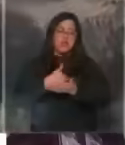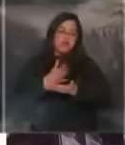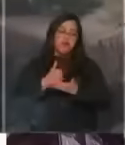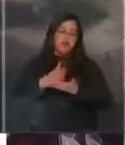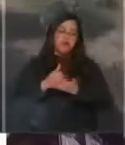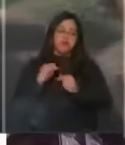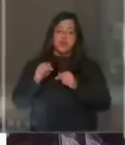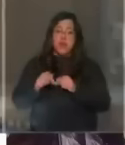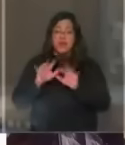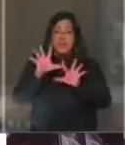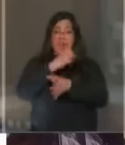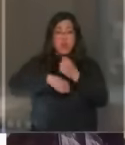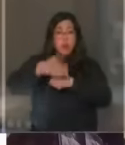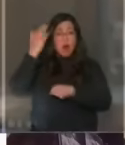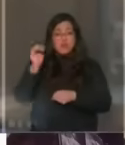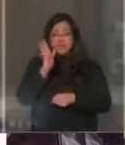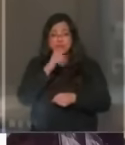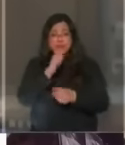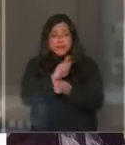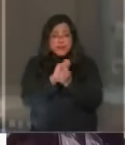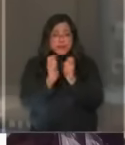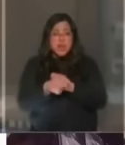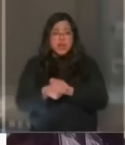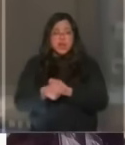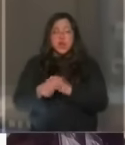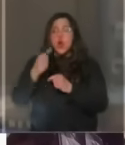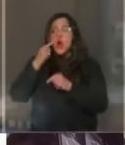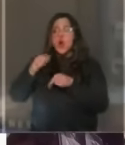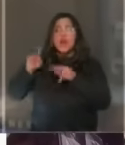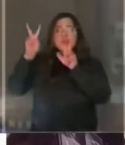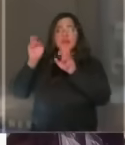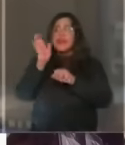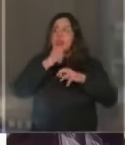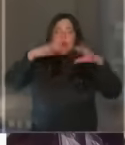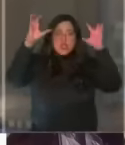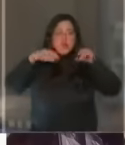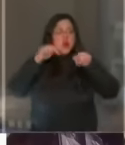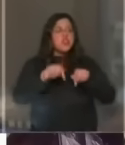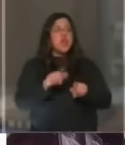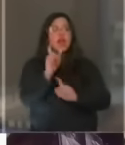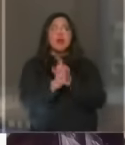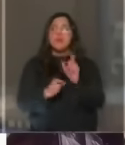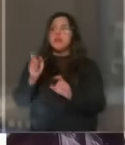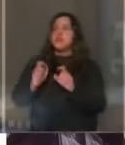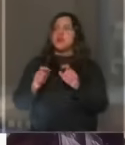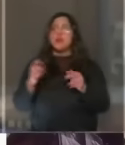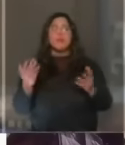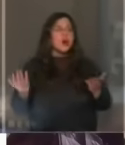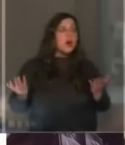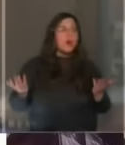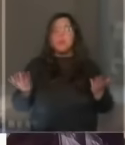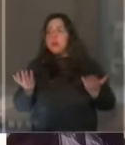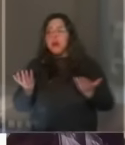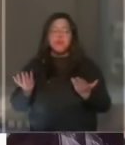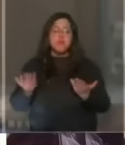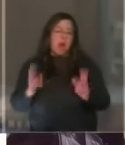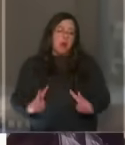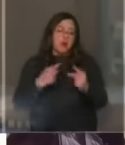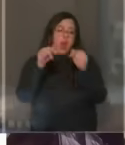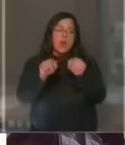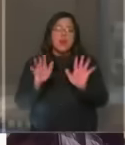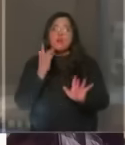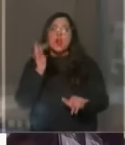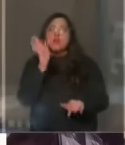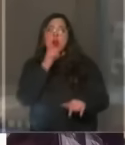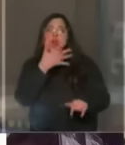actualiza en tiempos de escasez hídrica hoy día la gente se instala donde hoy día prácticamente no hay agua y si nosotros eso estuviera